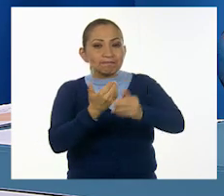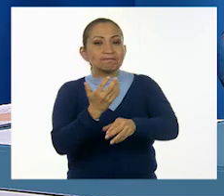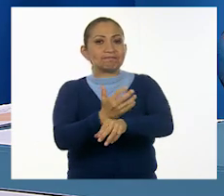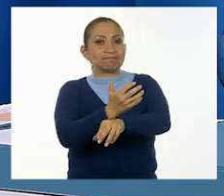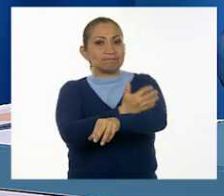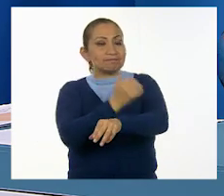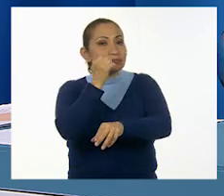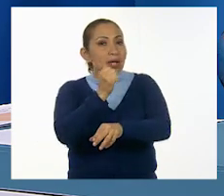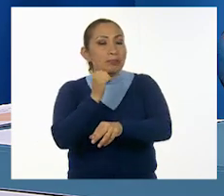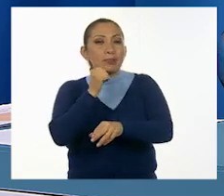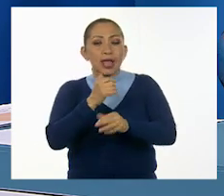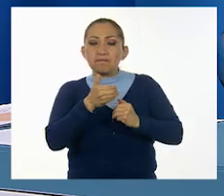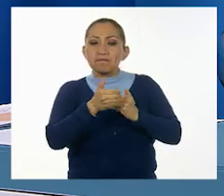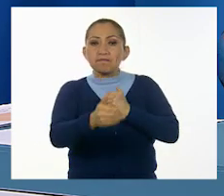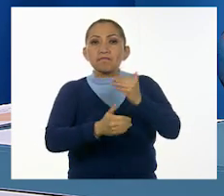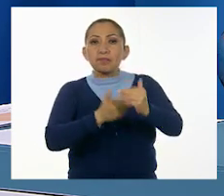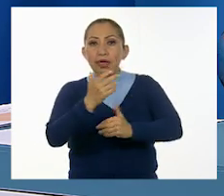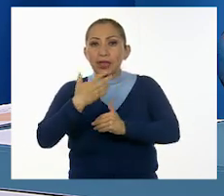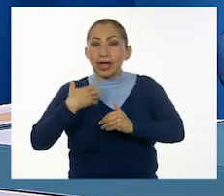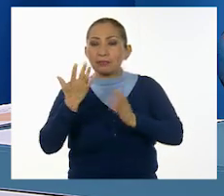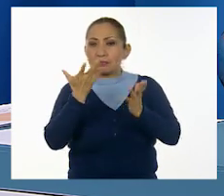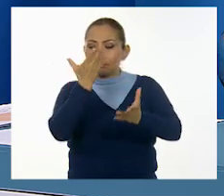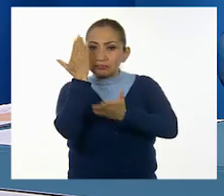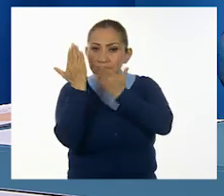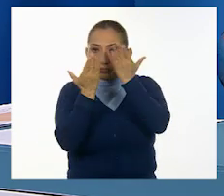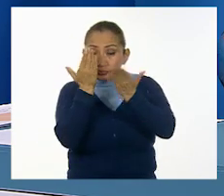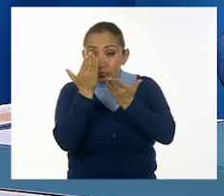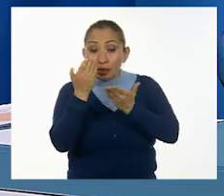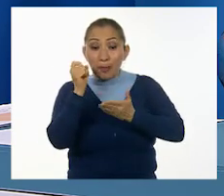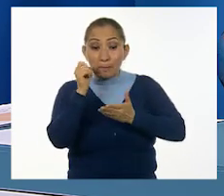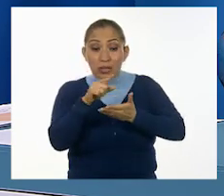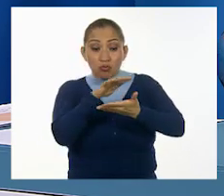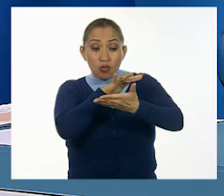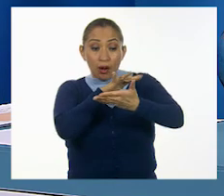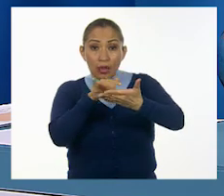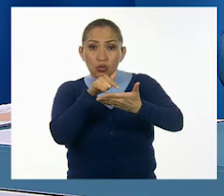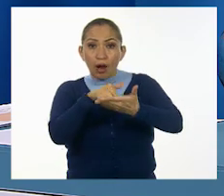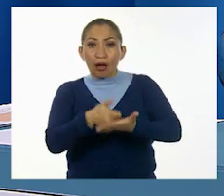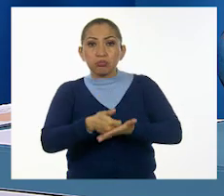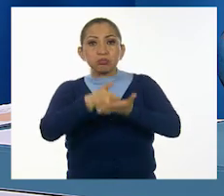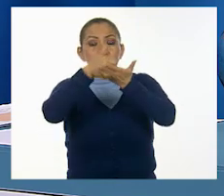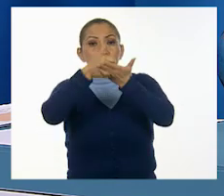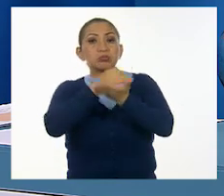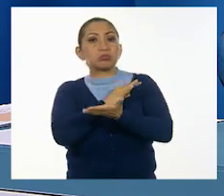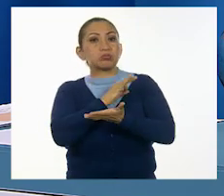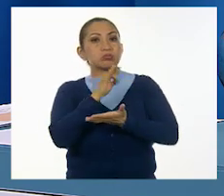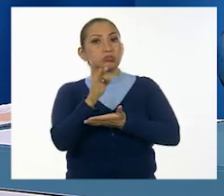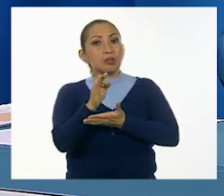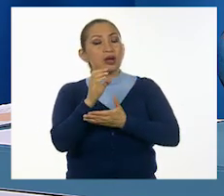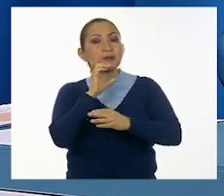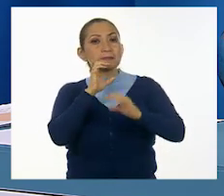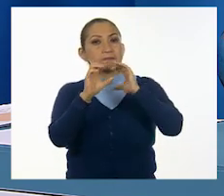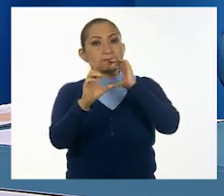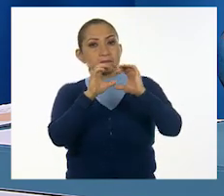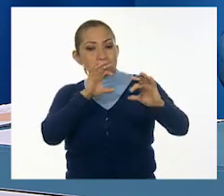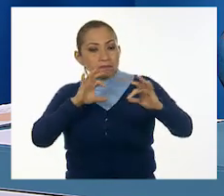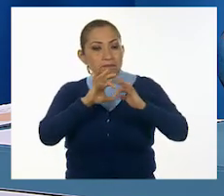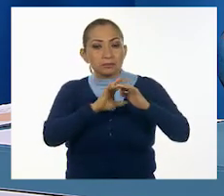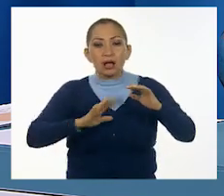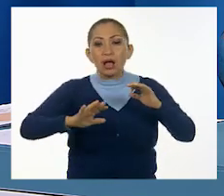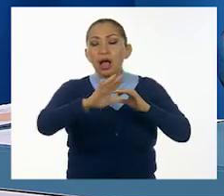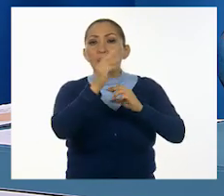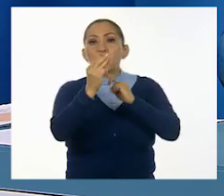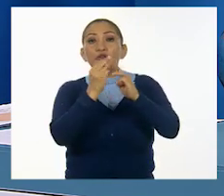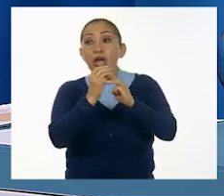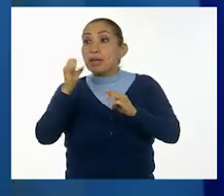acompaña en todo nuestro proceso de formación, porque es a través de la lectura que nosotros podemos comunicarnos con el mundo y